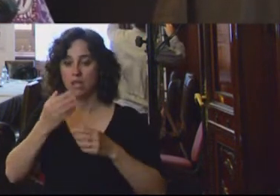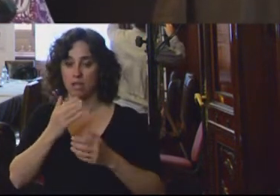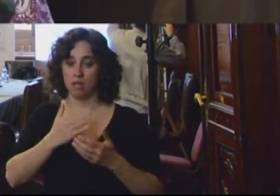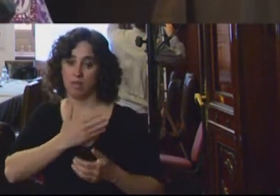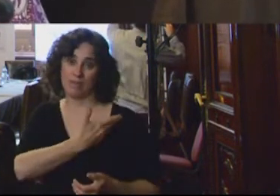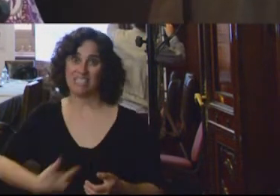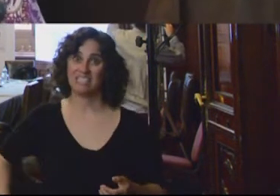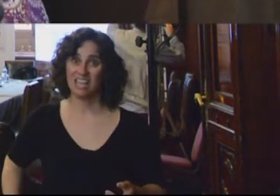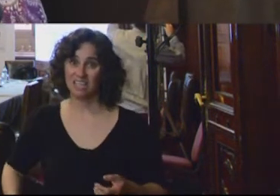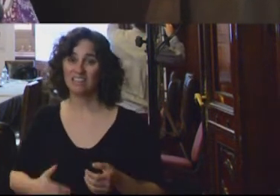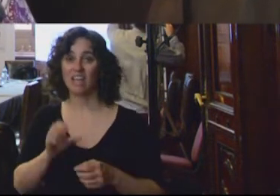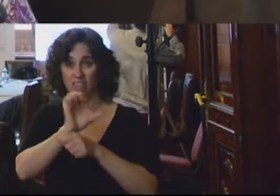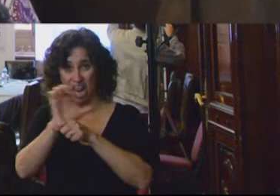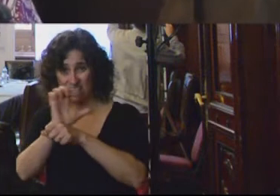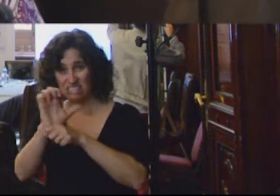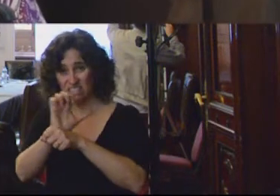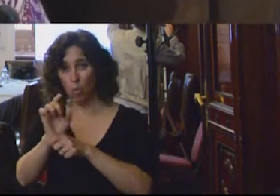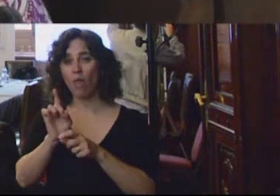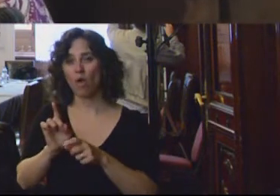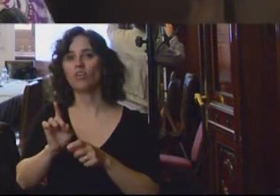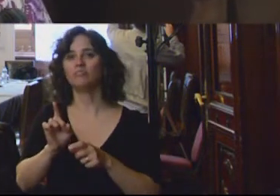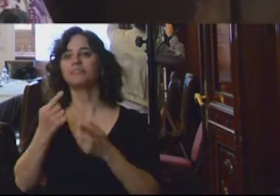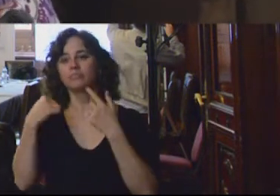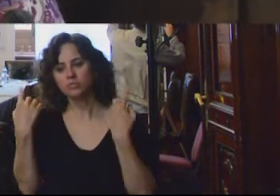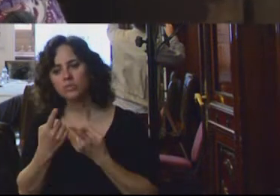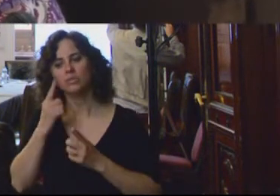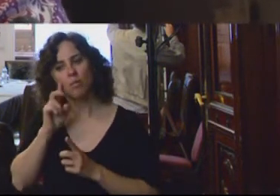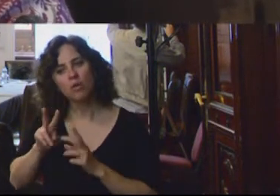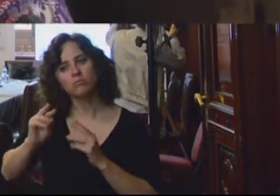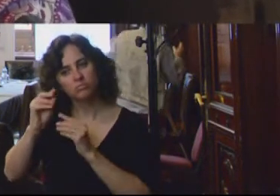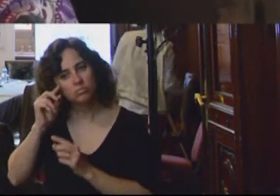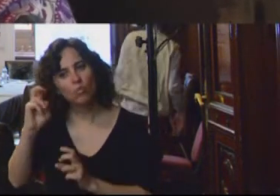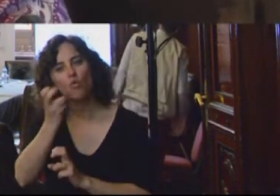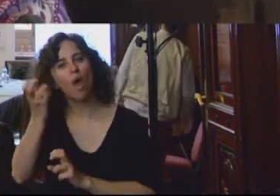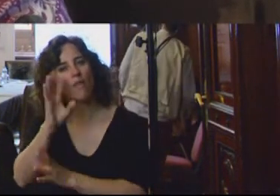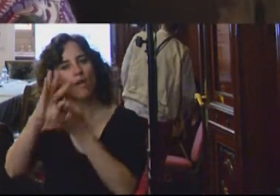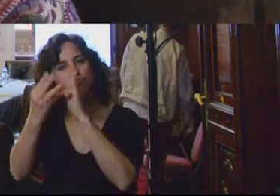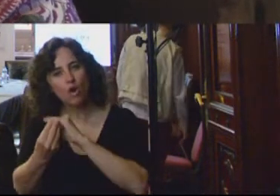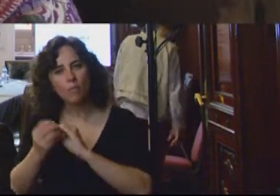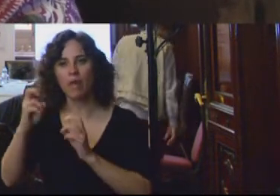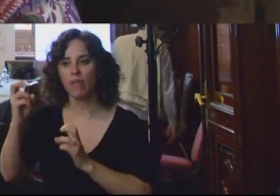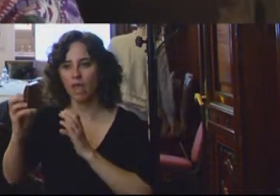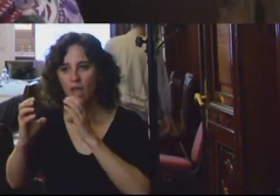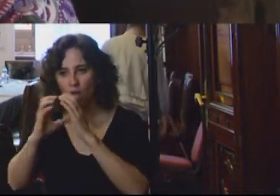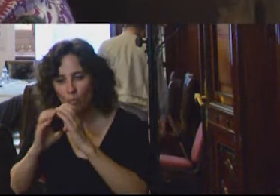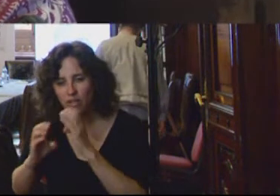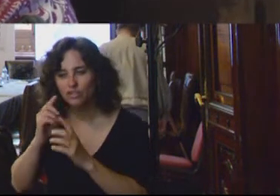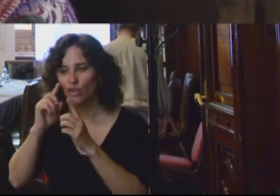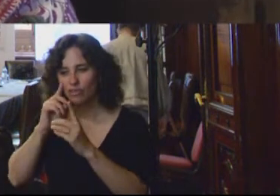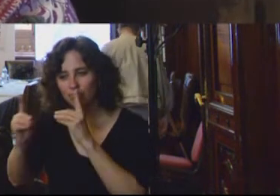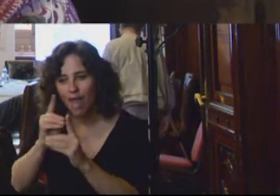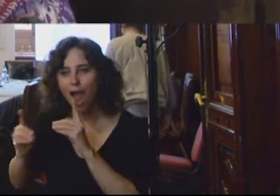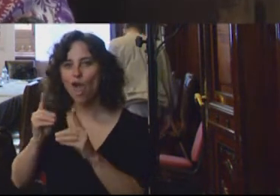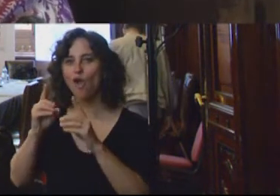del ilustre Estado de Ecuador y ver cómo alcanzamos un mecanismo